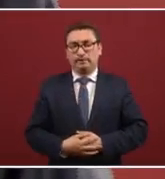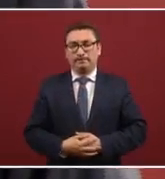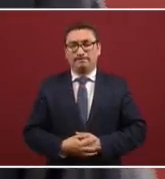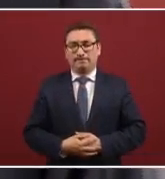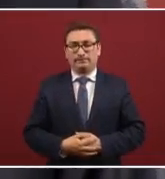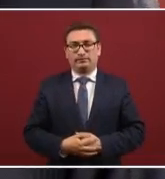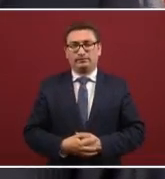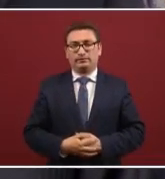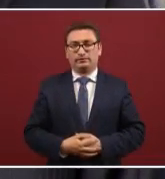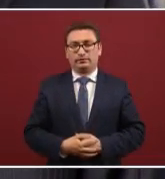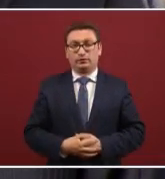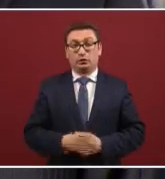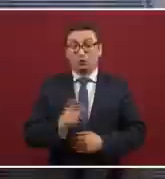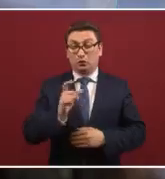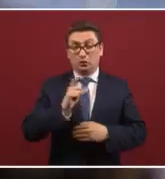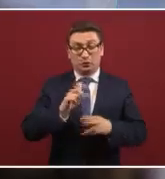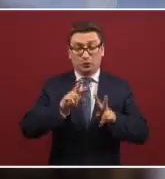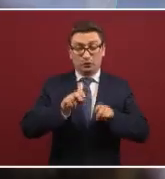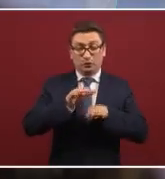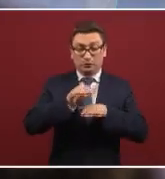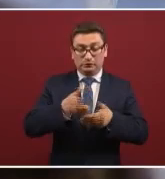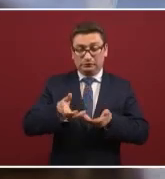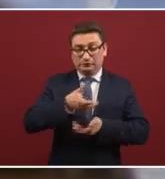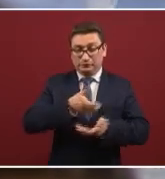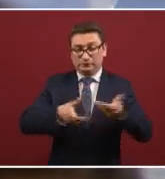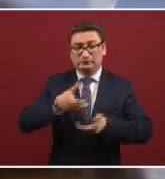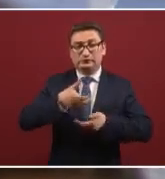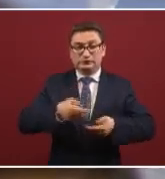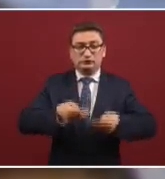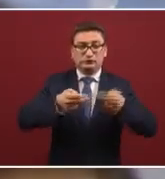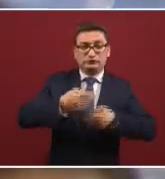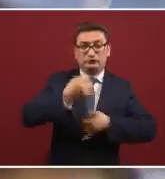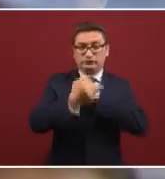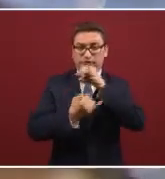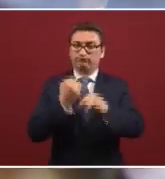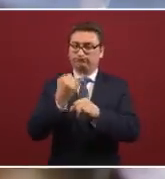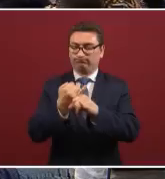lo relacionado con el comercio internacional.